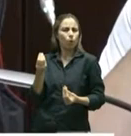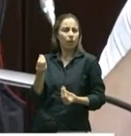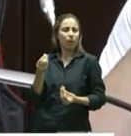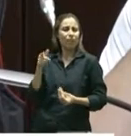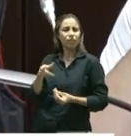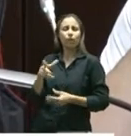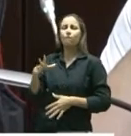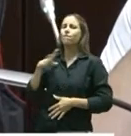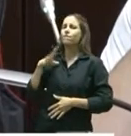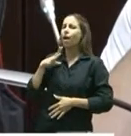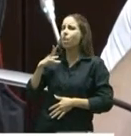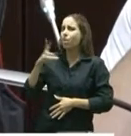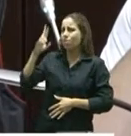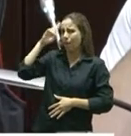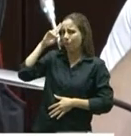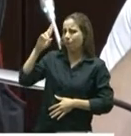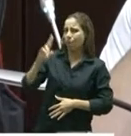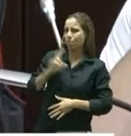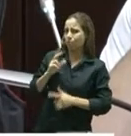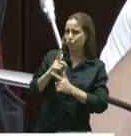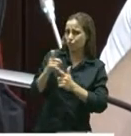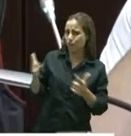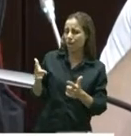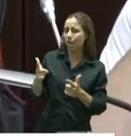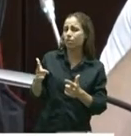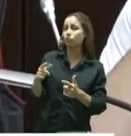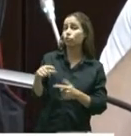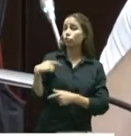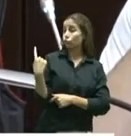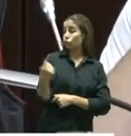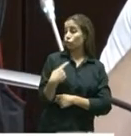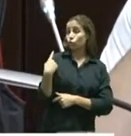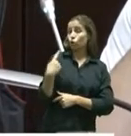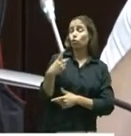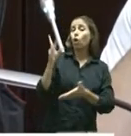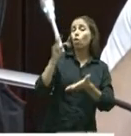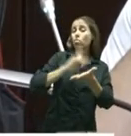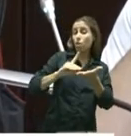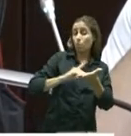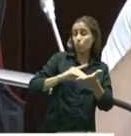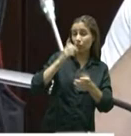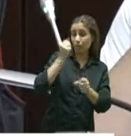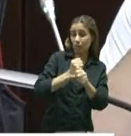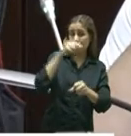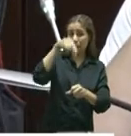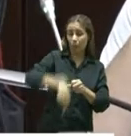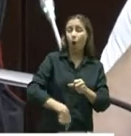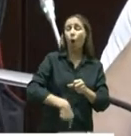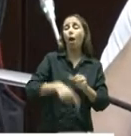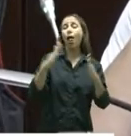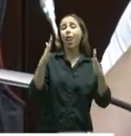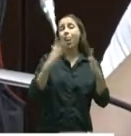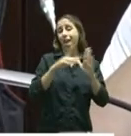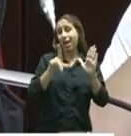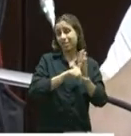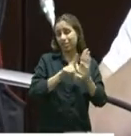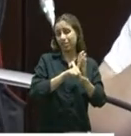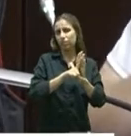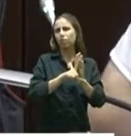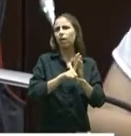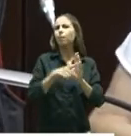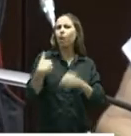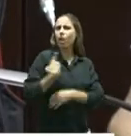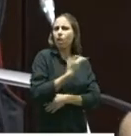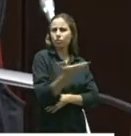pero no solamente a nosotros que somos legisladores y legisladoras de esta casa sino para la sociedad también porque al no haber sido un debate en los